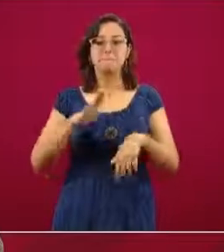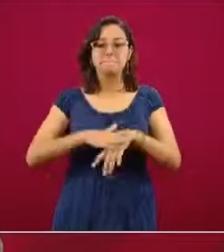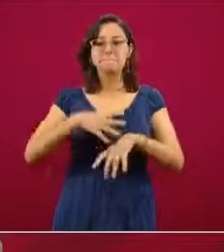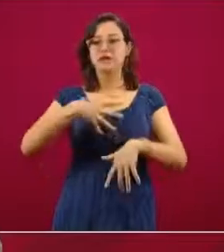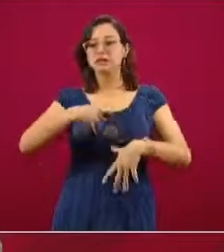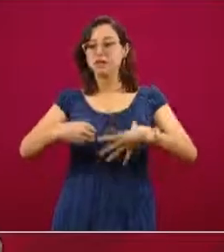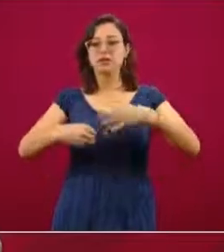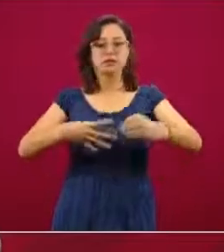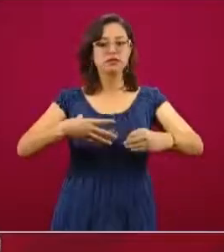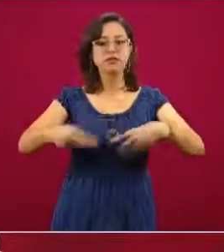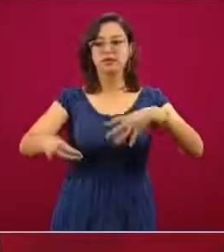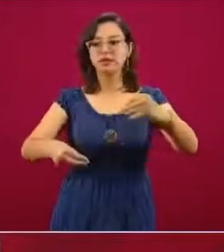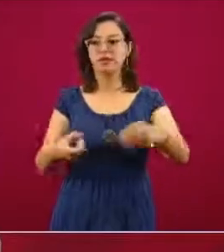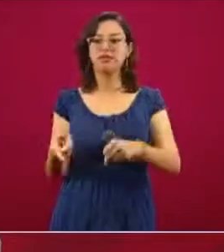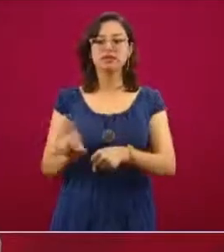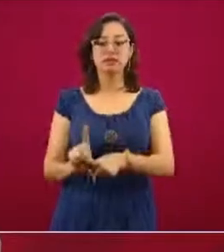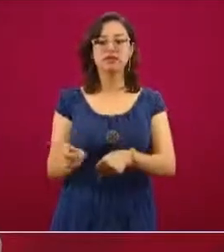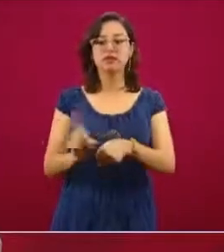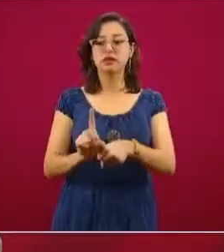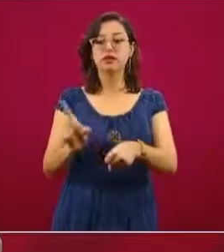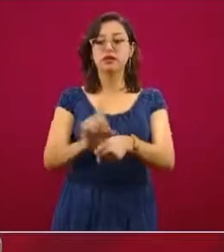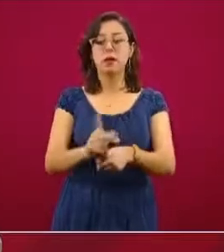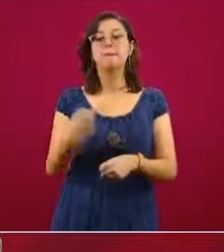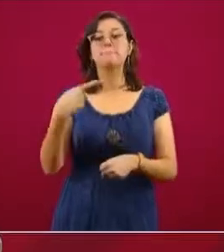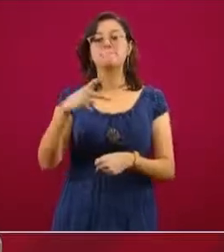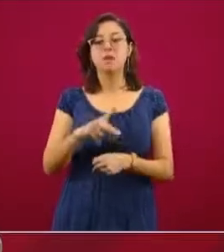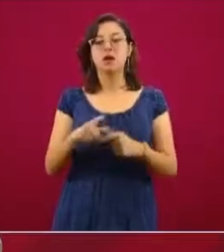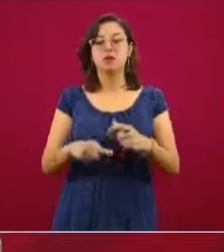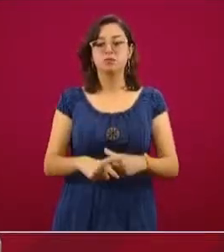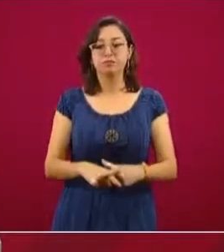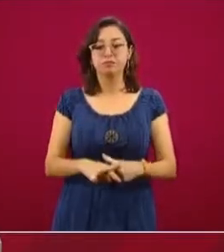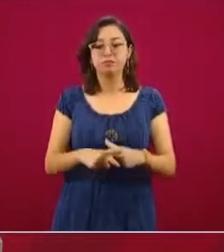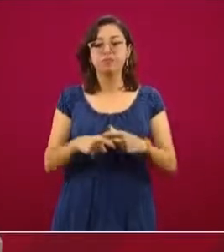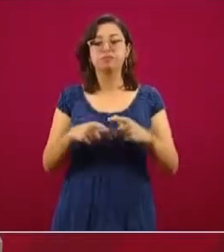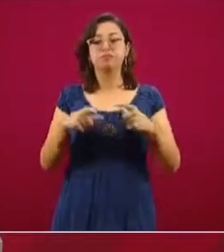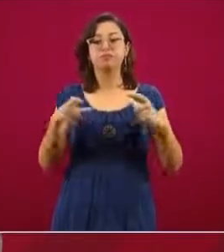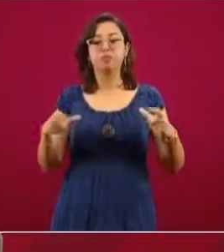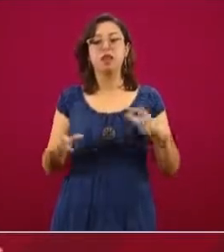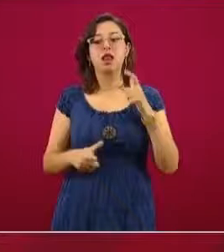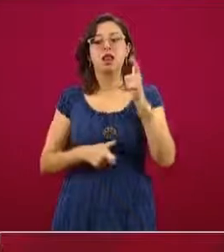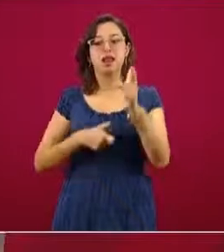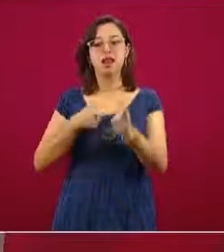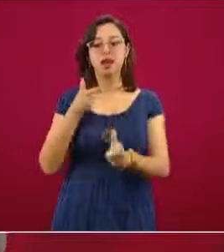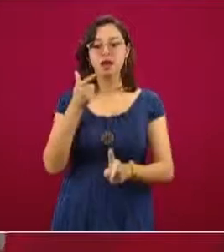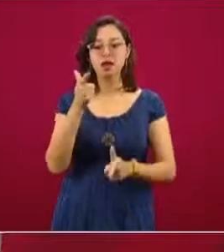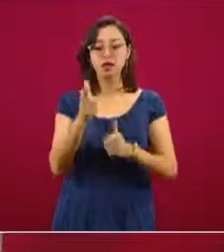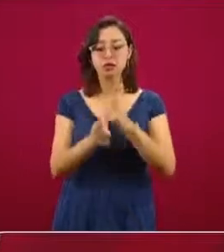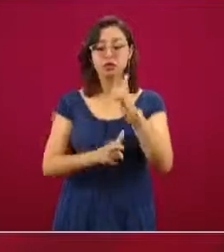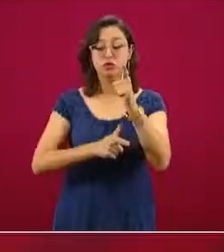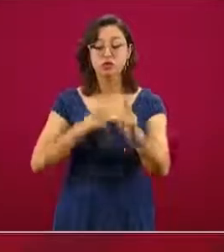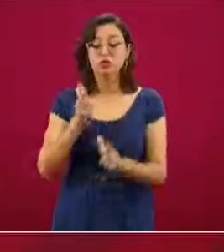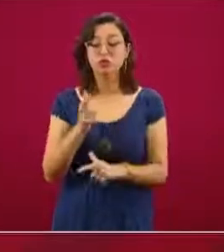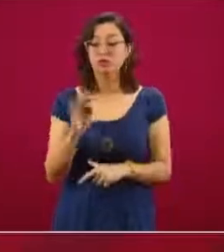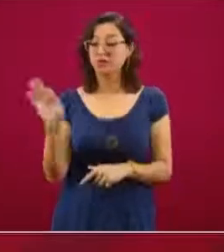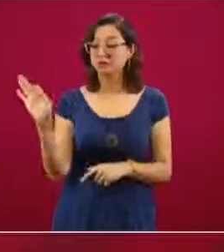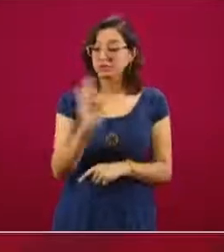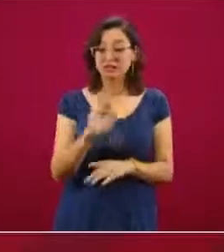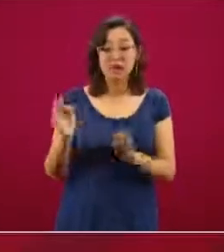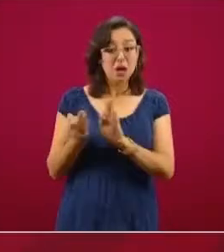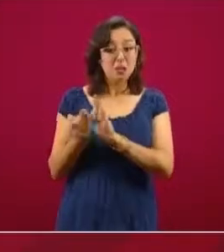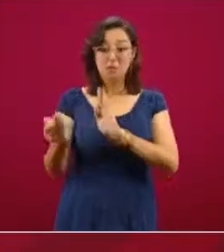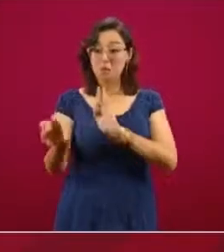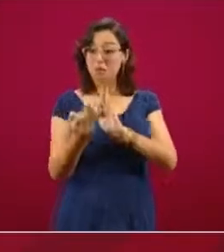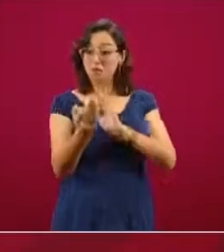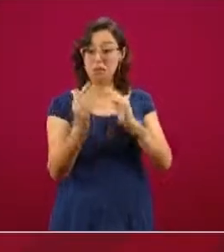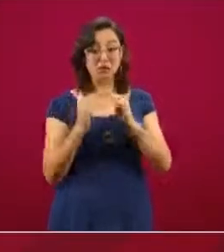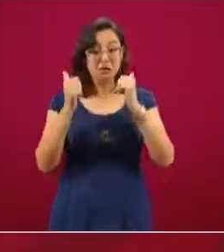los casos cada día, pero afortunadamente suben a una velocidad mucho menor de lo que hubieran subido si no estuviéramos